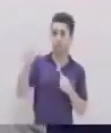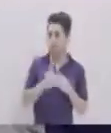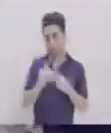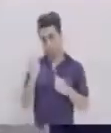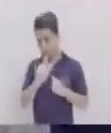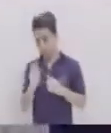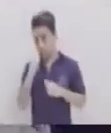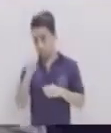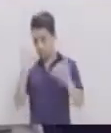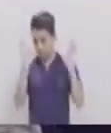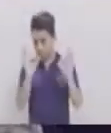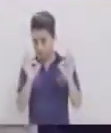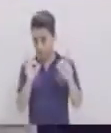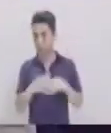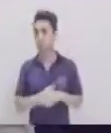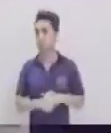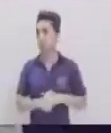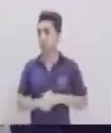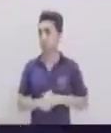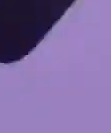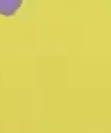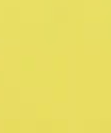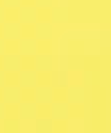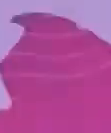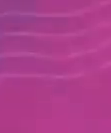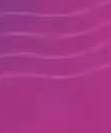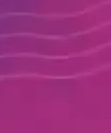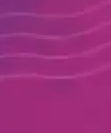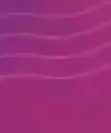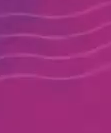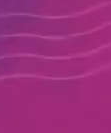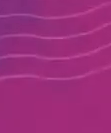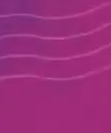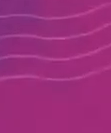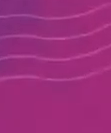más cerca, para tener una única imagen estable.